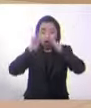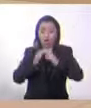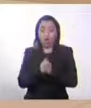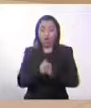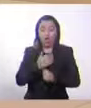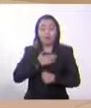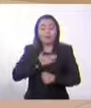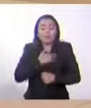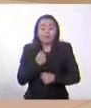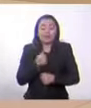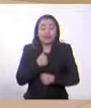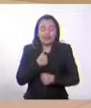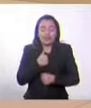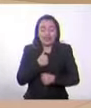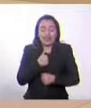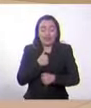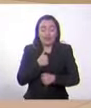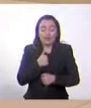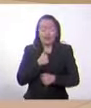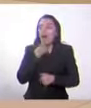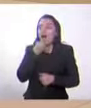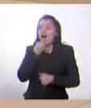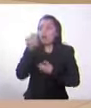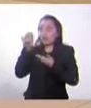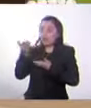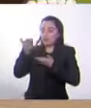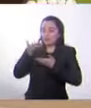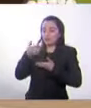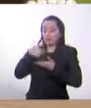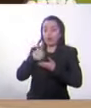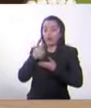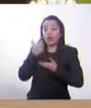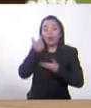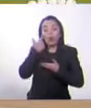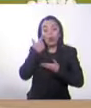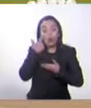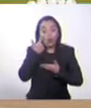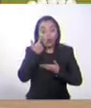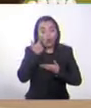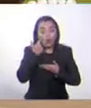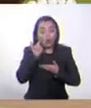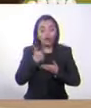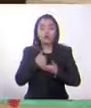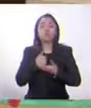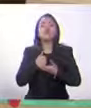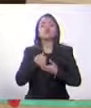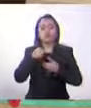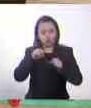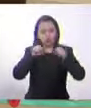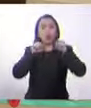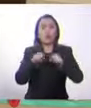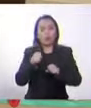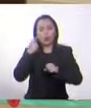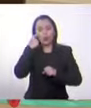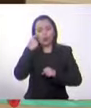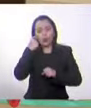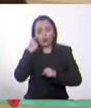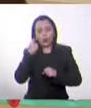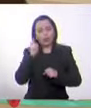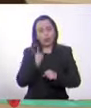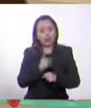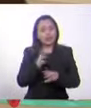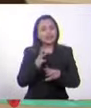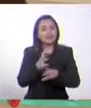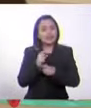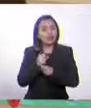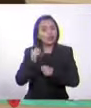mucho. Y como me la regaló el abuelo, hay que cuidarla muy bien. Pero yo también puedo cuidarla. Seguro que el otro año sí te